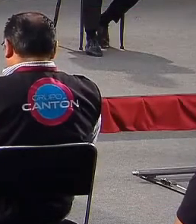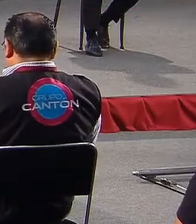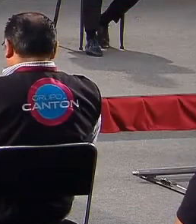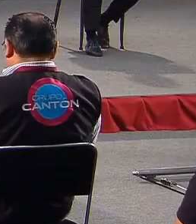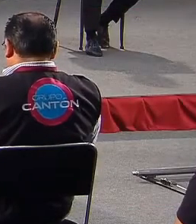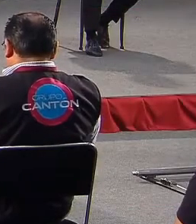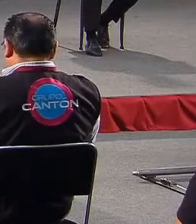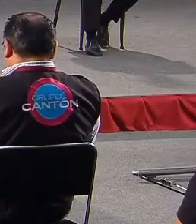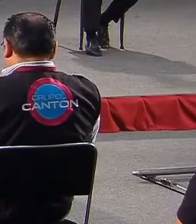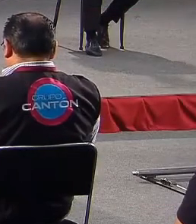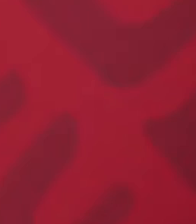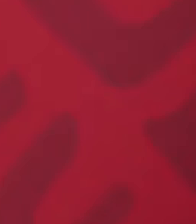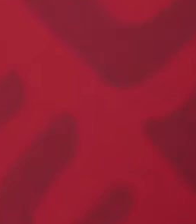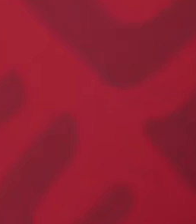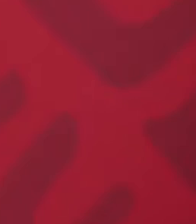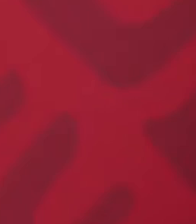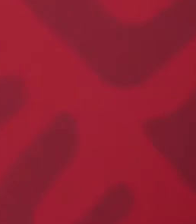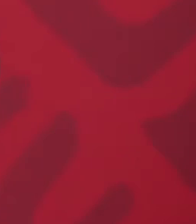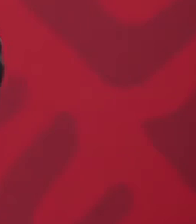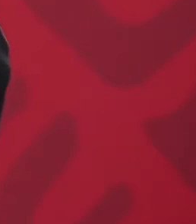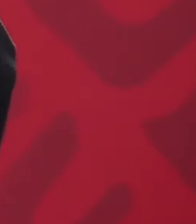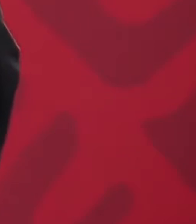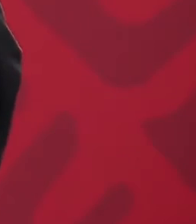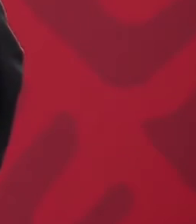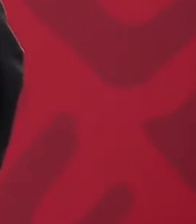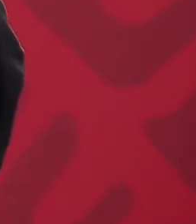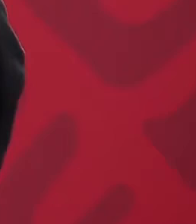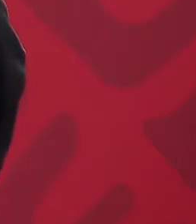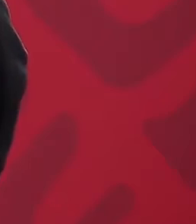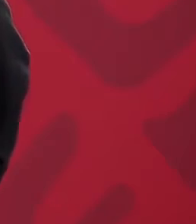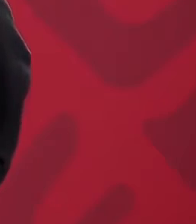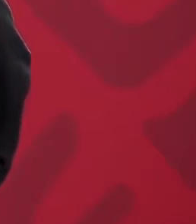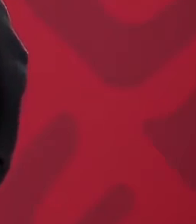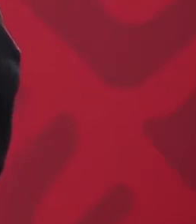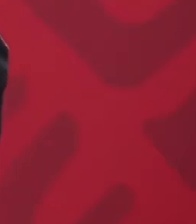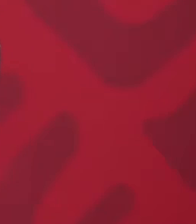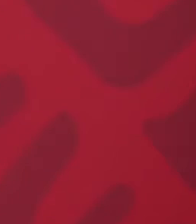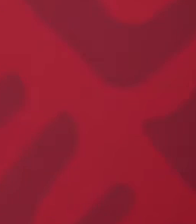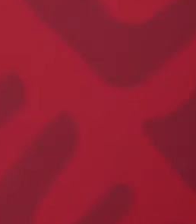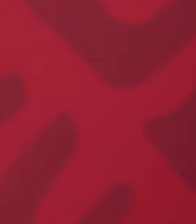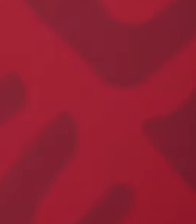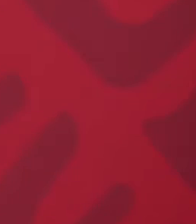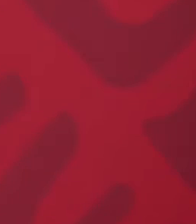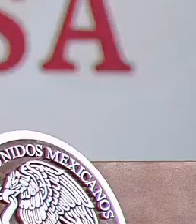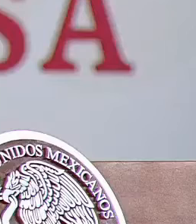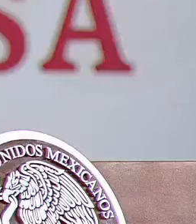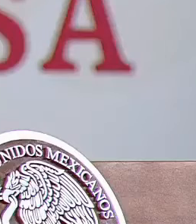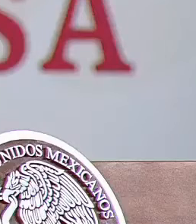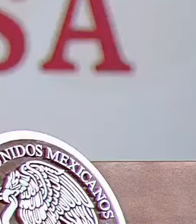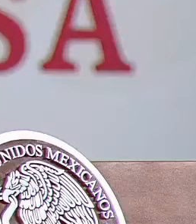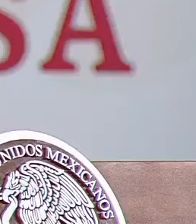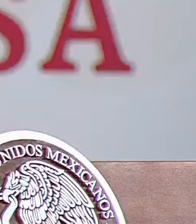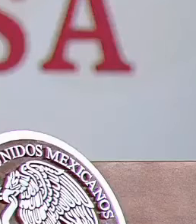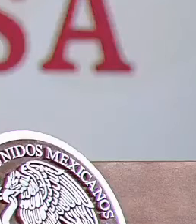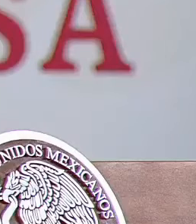de los más afectados en Europa fueron adultos mayores de asilos.